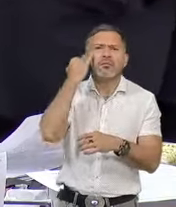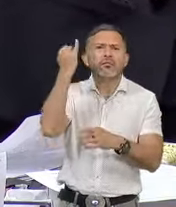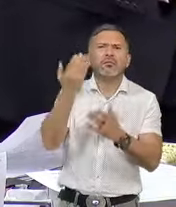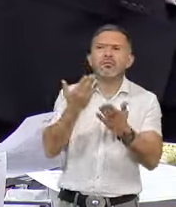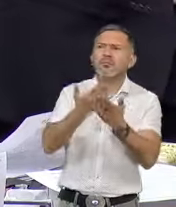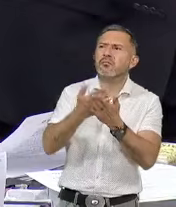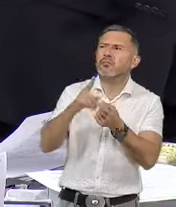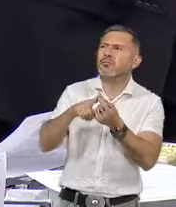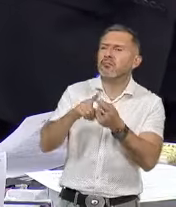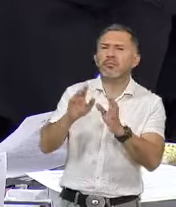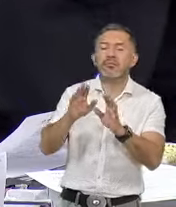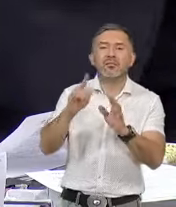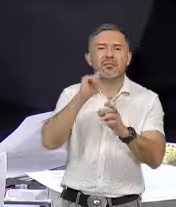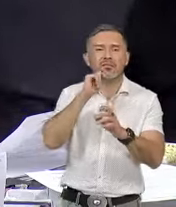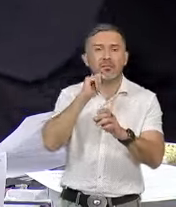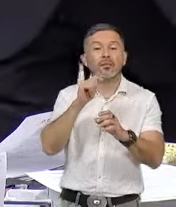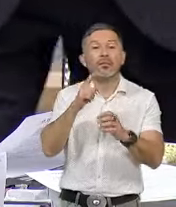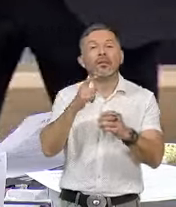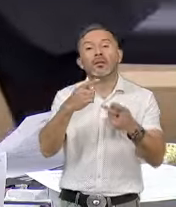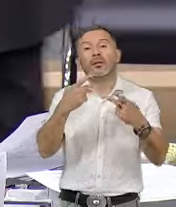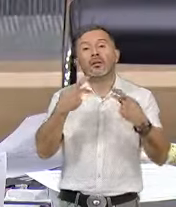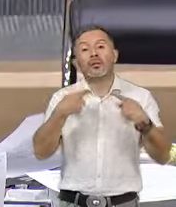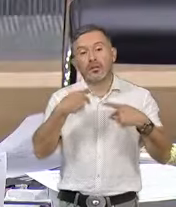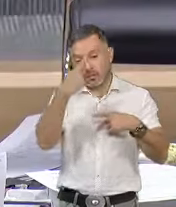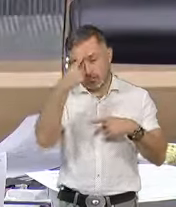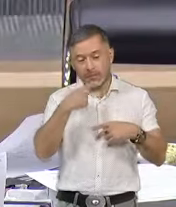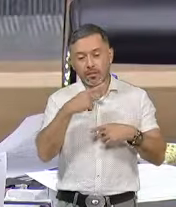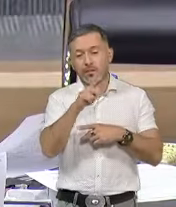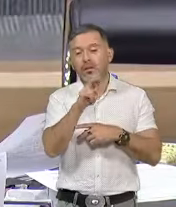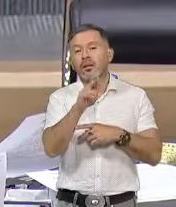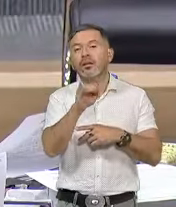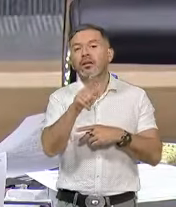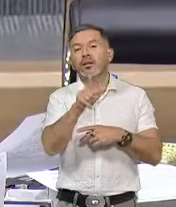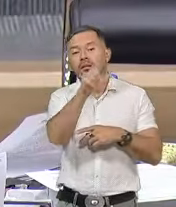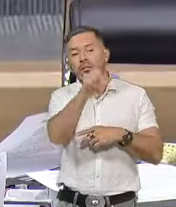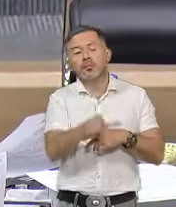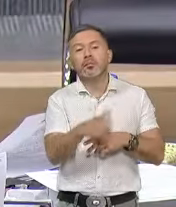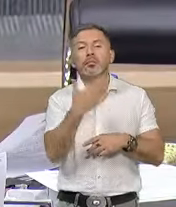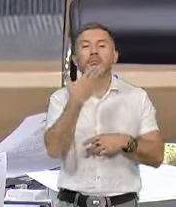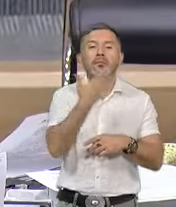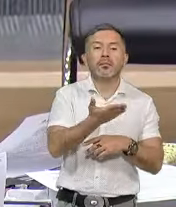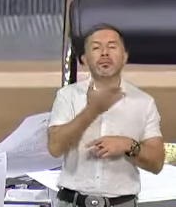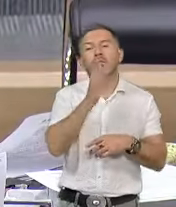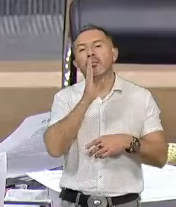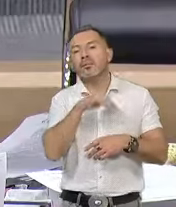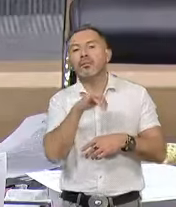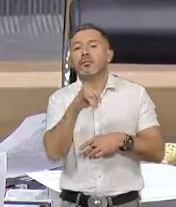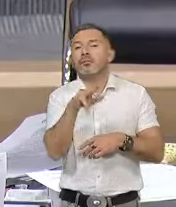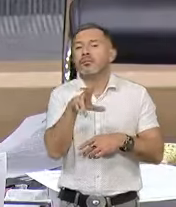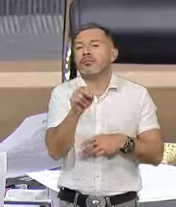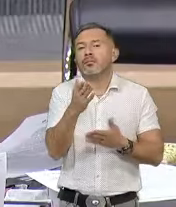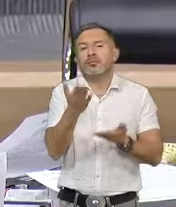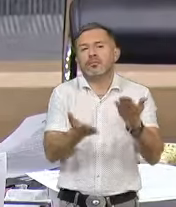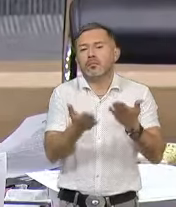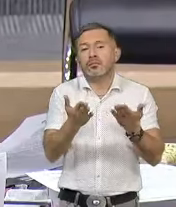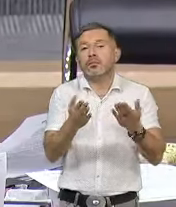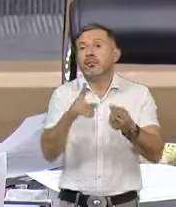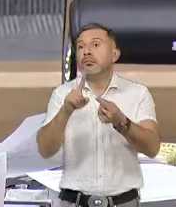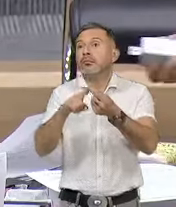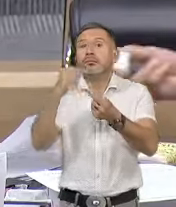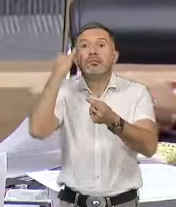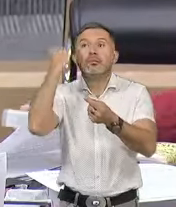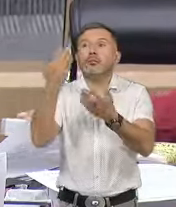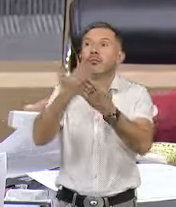la propuesta un perfil es bueno o no desde mi punto de vista para el fin que estábamos buscando a partir